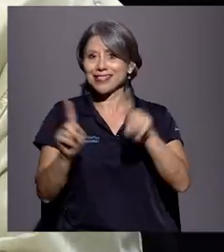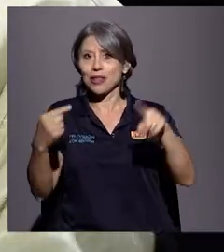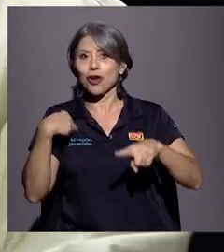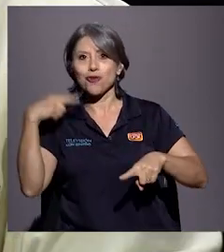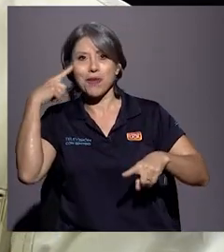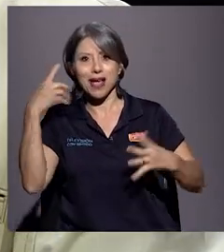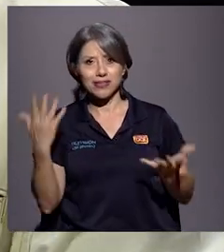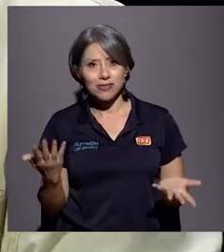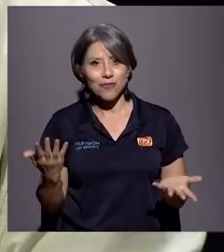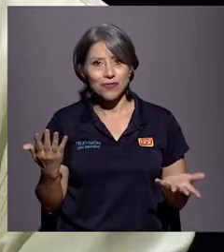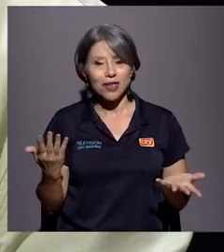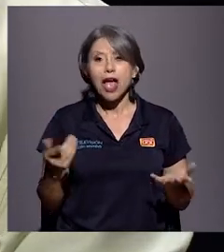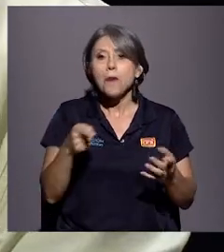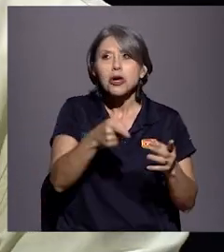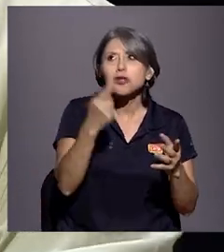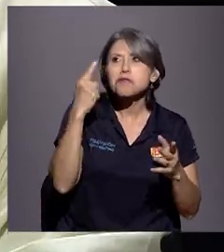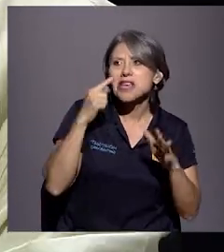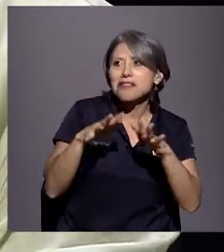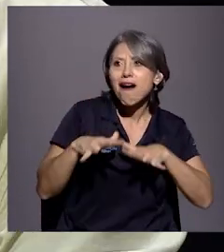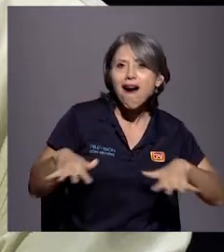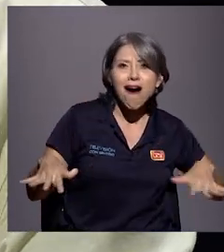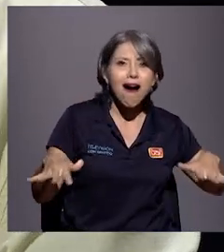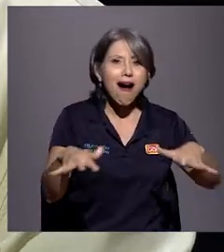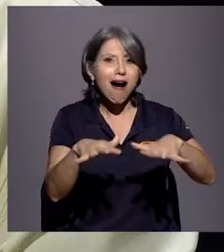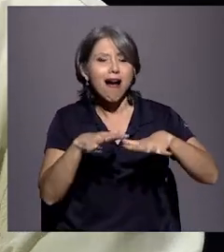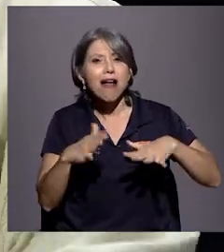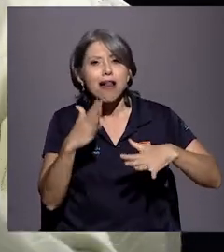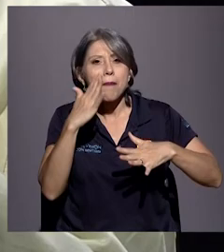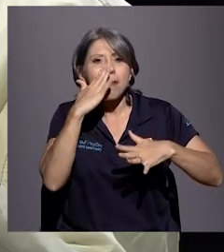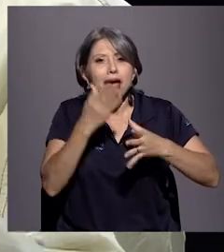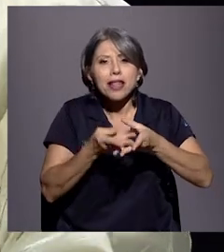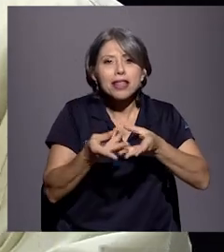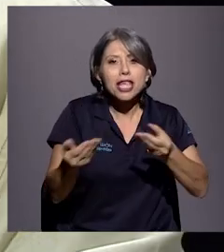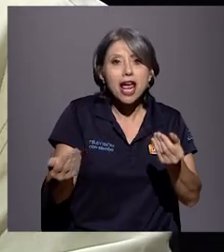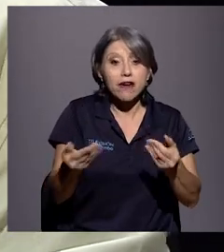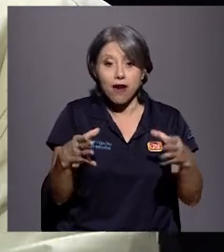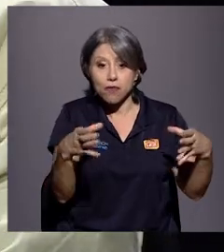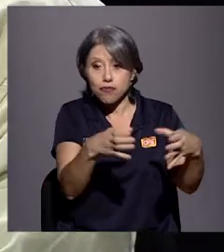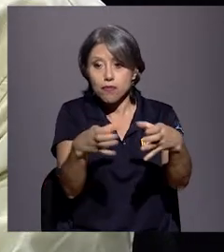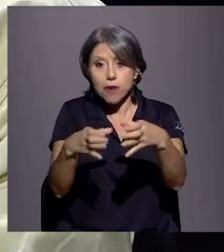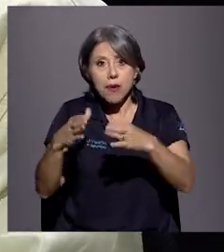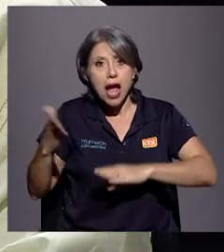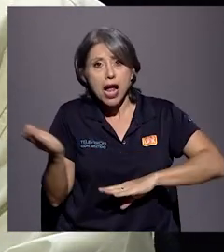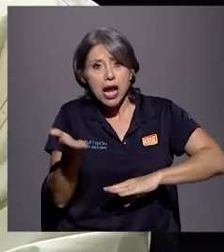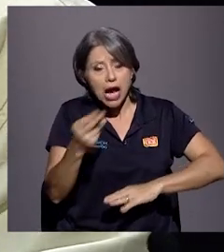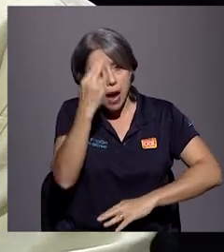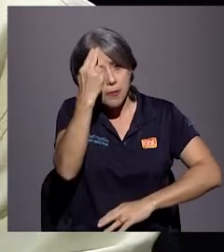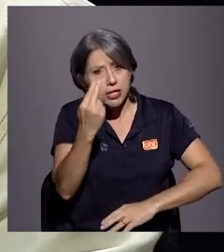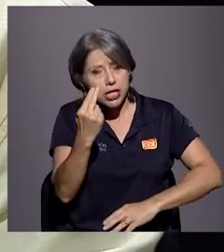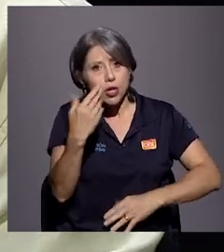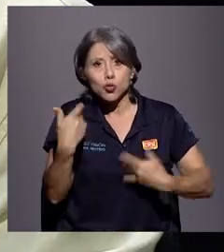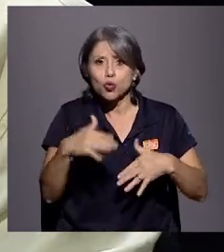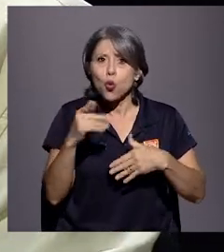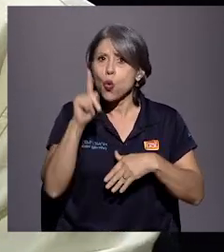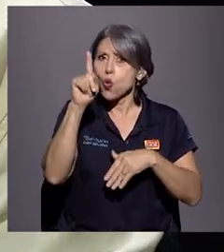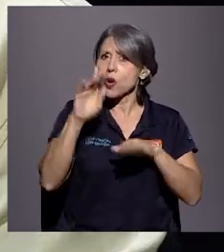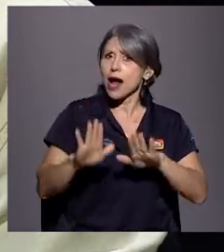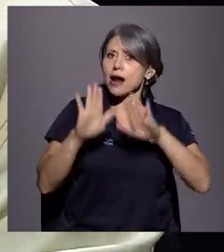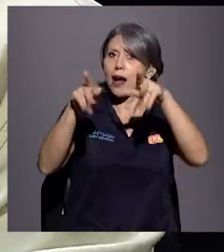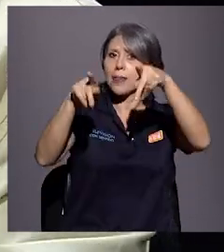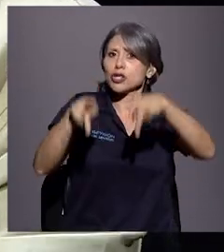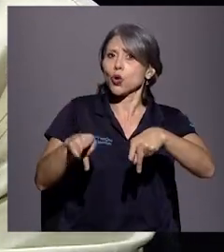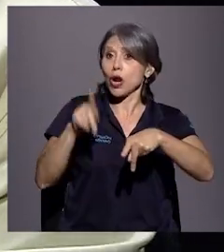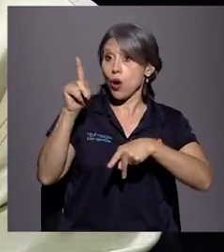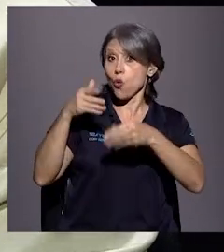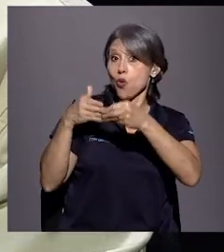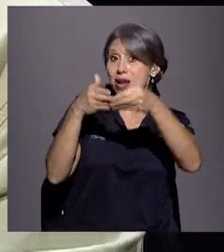Para ellos, la madre tierra, las poblaciones campesinas, yo estaba con un campesino, una gran persona aquí de este país, gran dirigente,